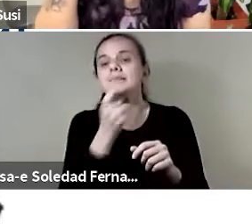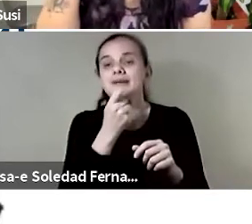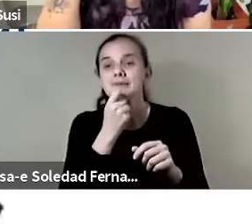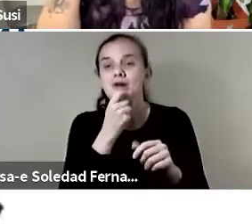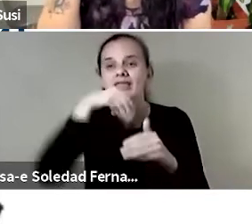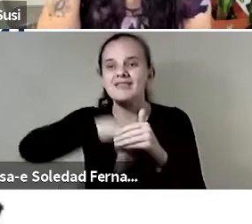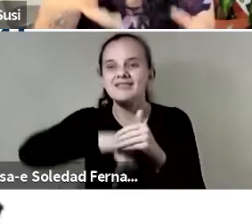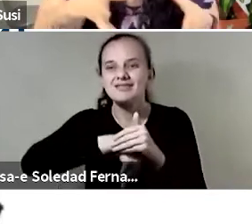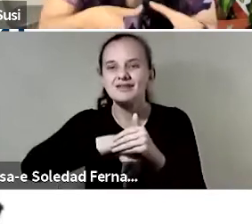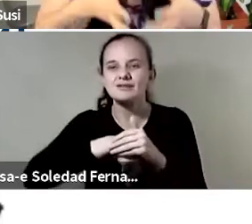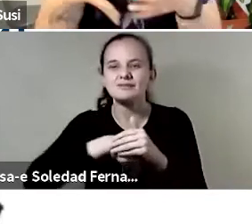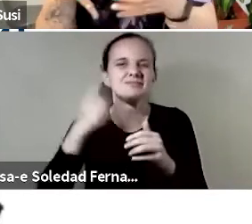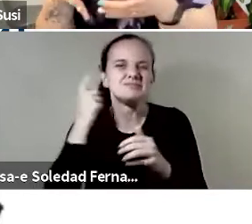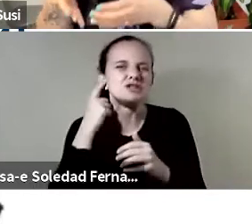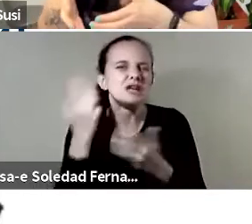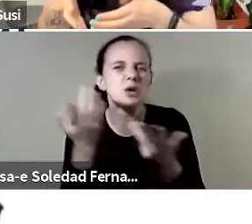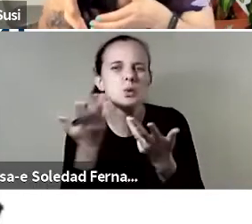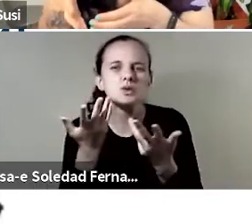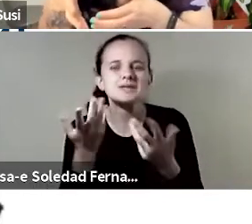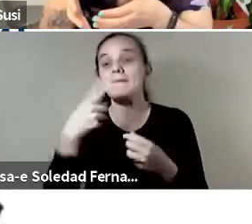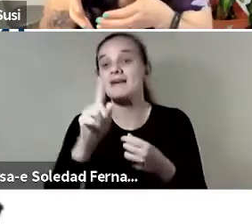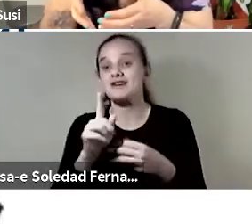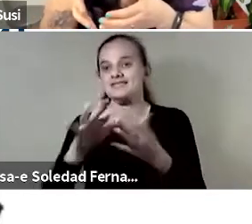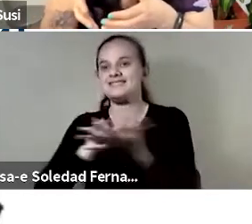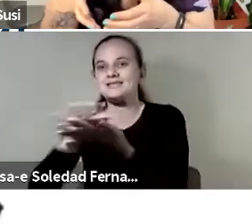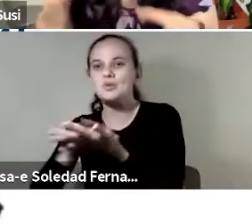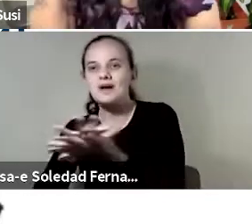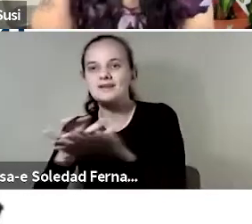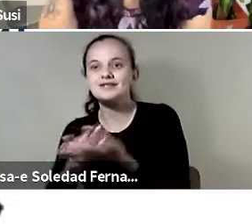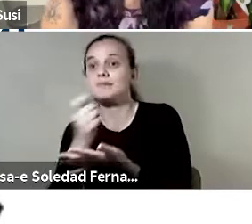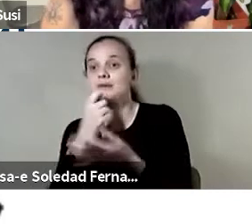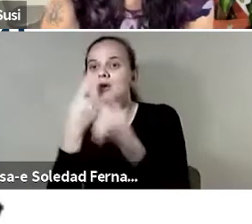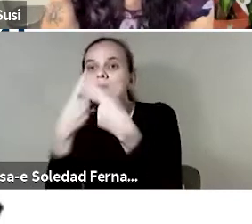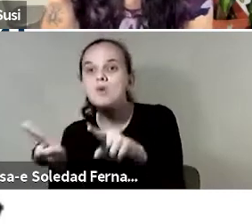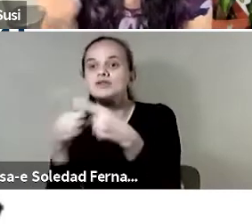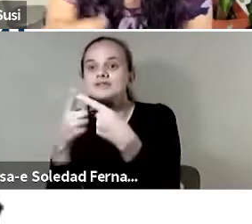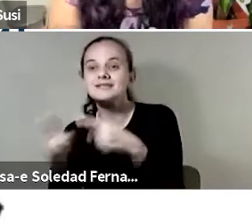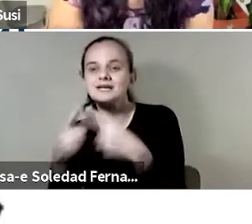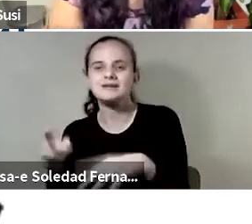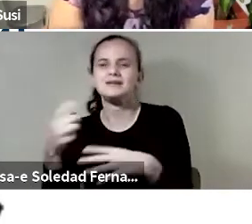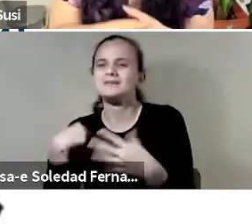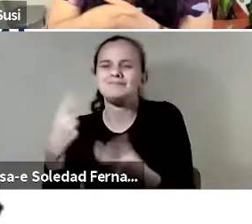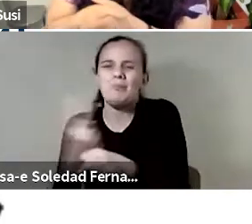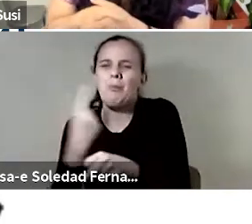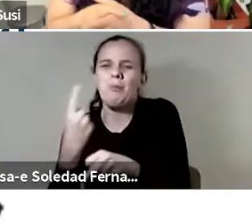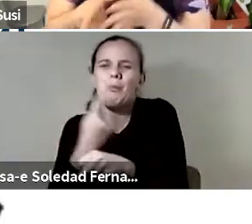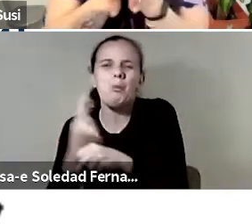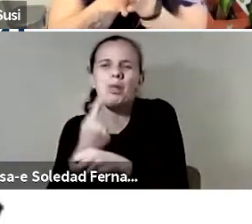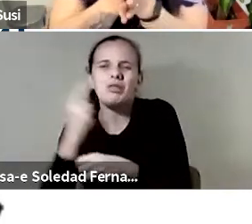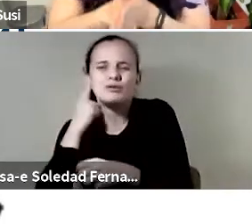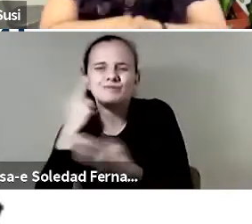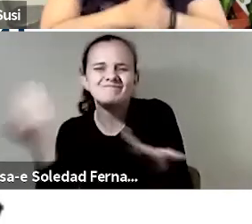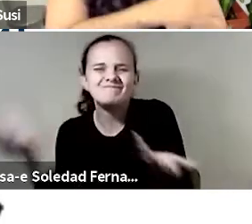lo que vos estás sintiendo, pero al estar dentro del concierto, por ejemplo, que no se escucha correctamente, sería situacional,